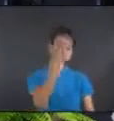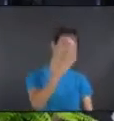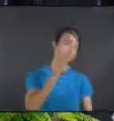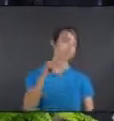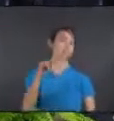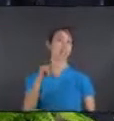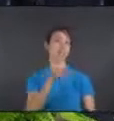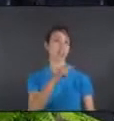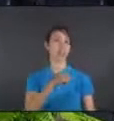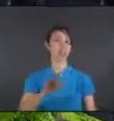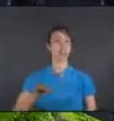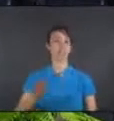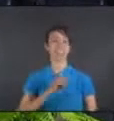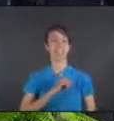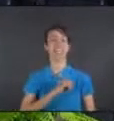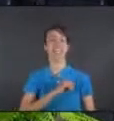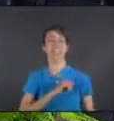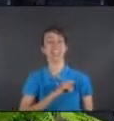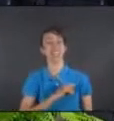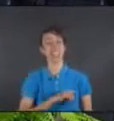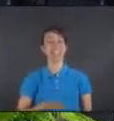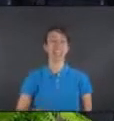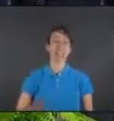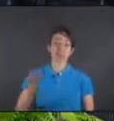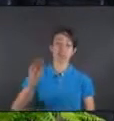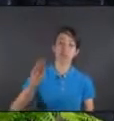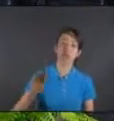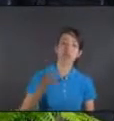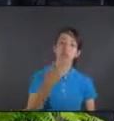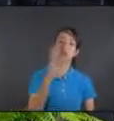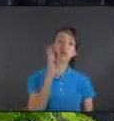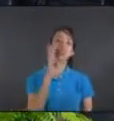ceiba solo los consagrados la conocemos.